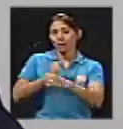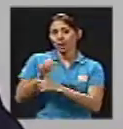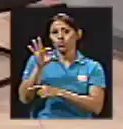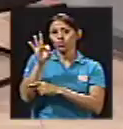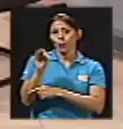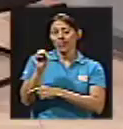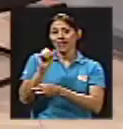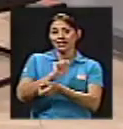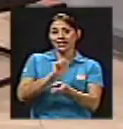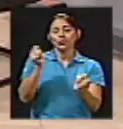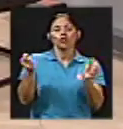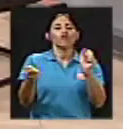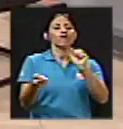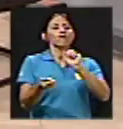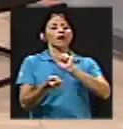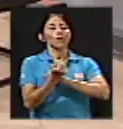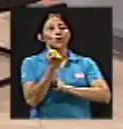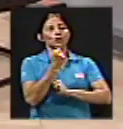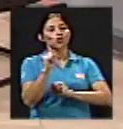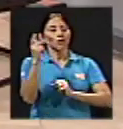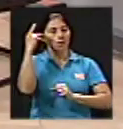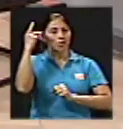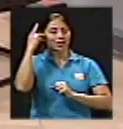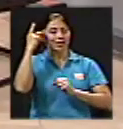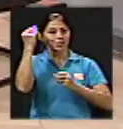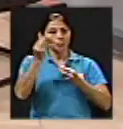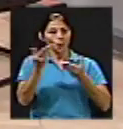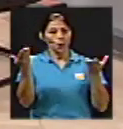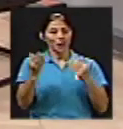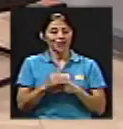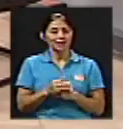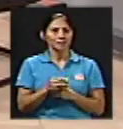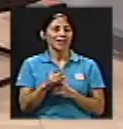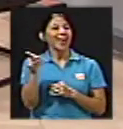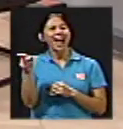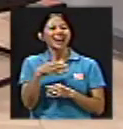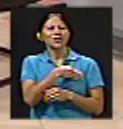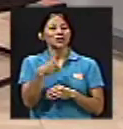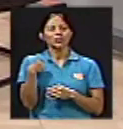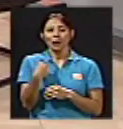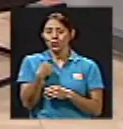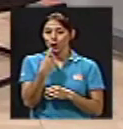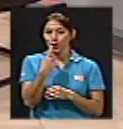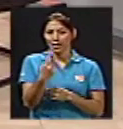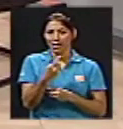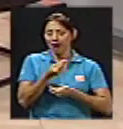políticas públicas. Uh-huh. Muy calladito, muy de no, pero